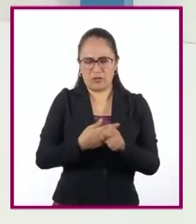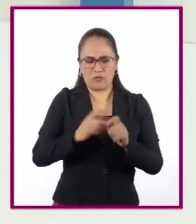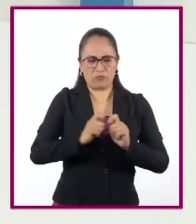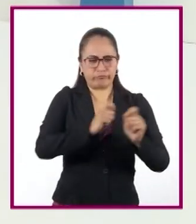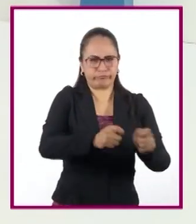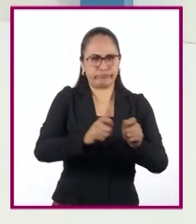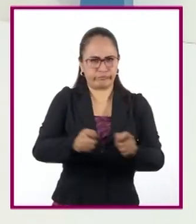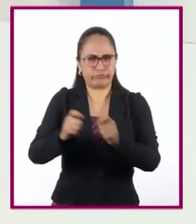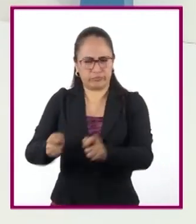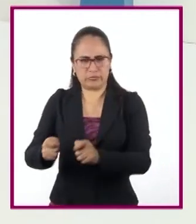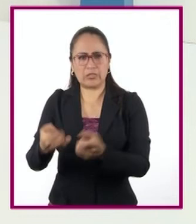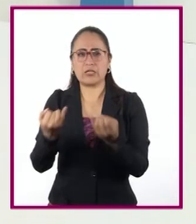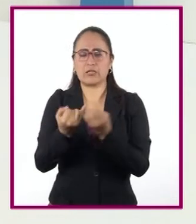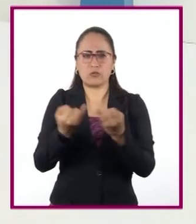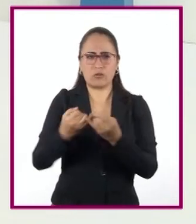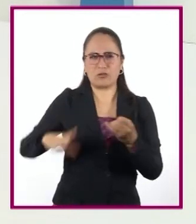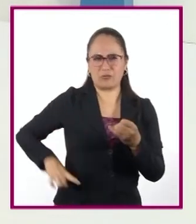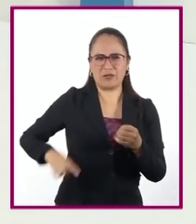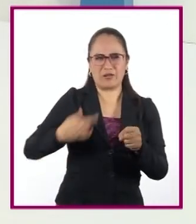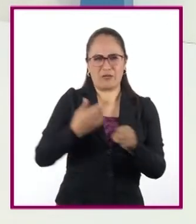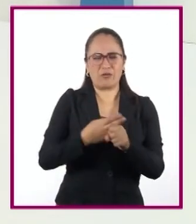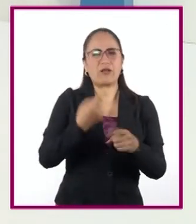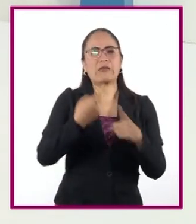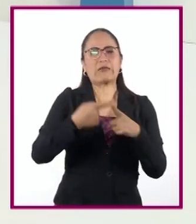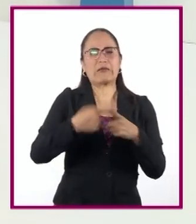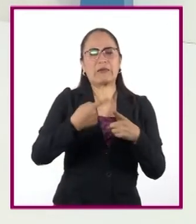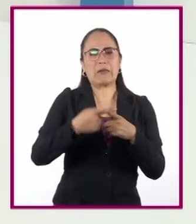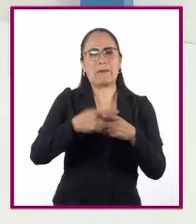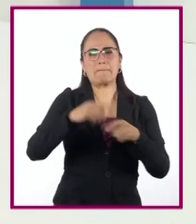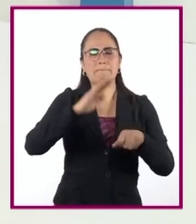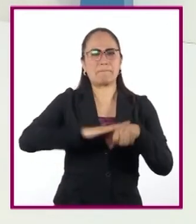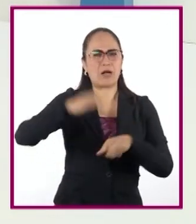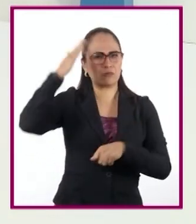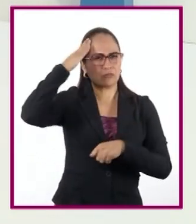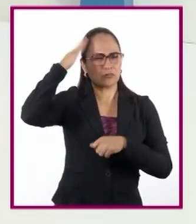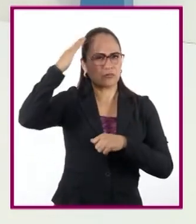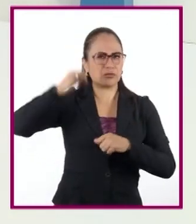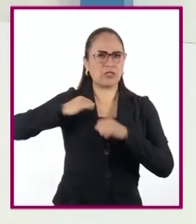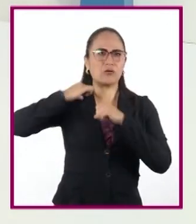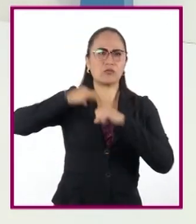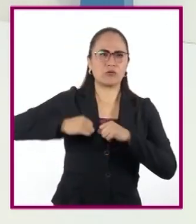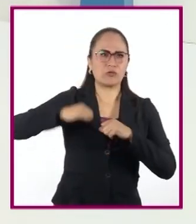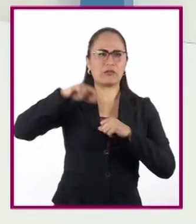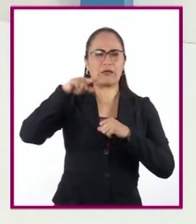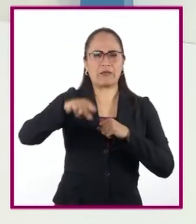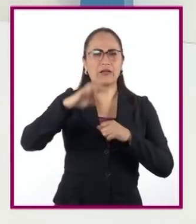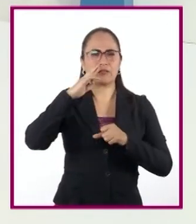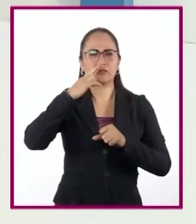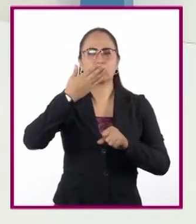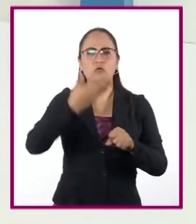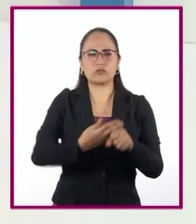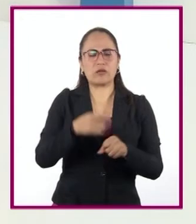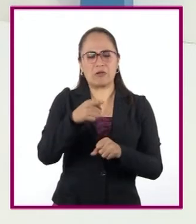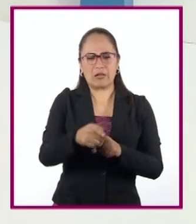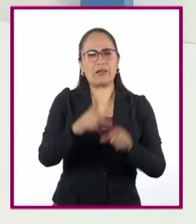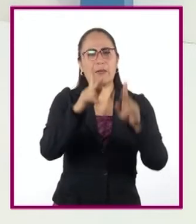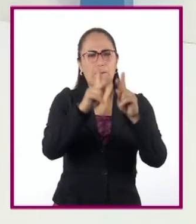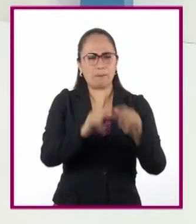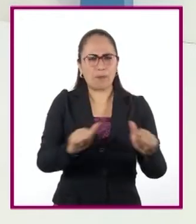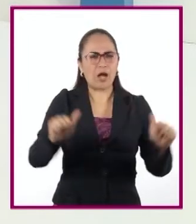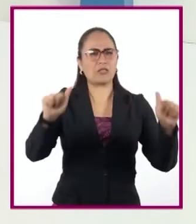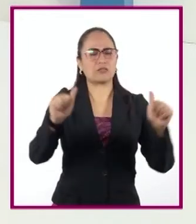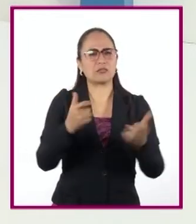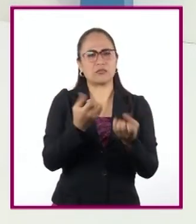Este también nombraba al sheriff, primer mandatario del condado, que estaba a cargo de mantener la paz,